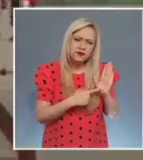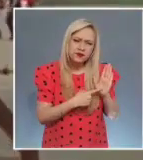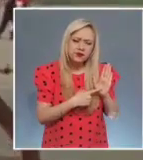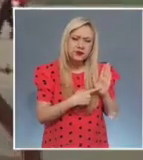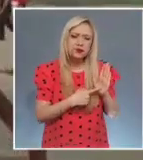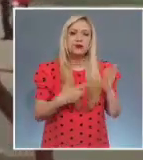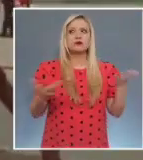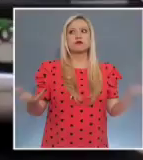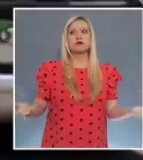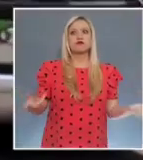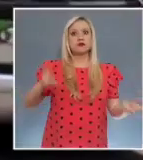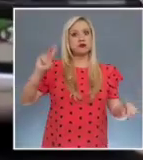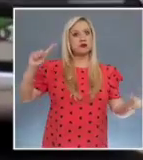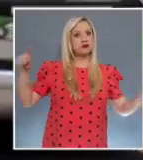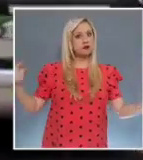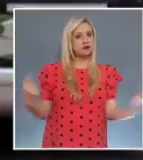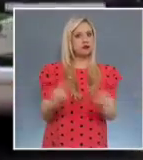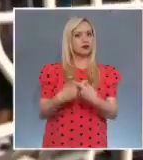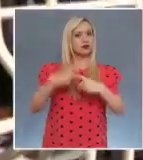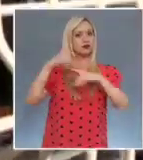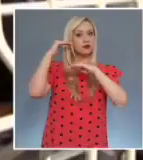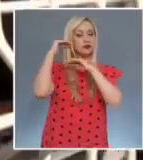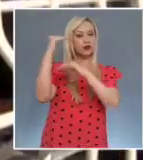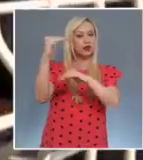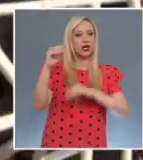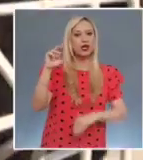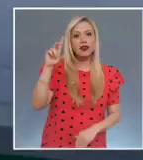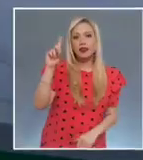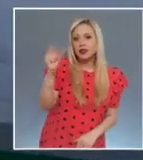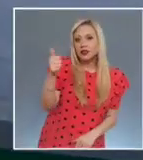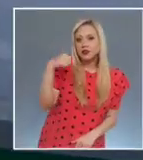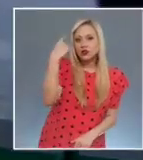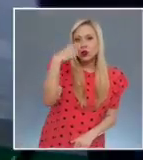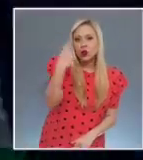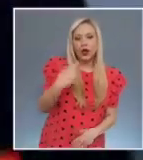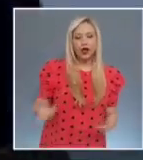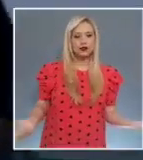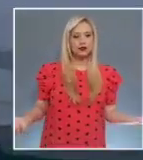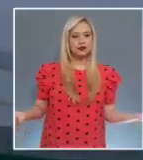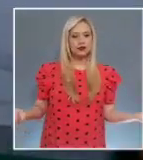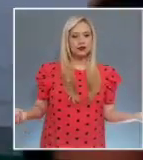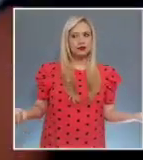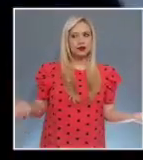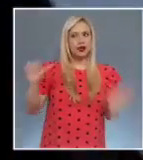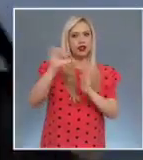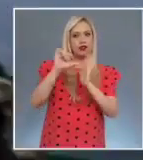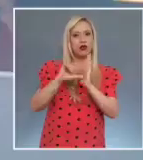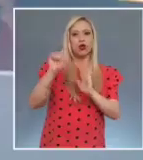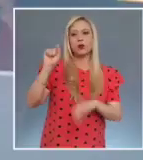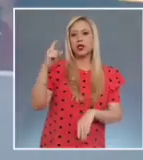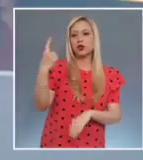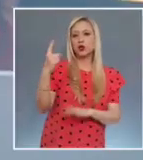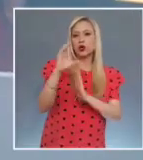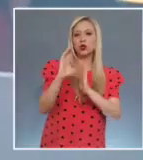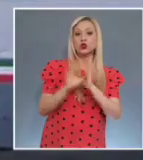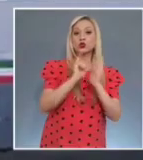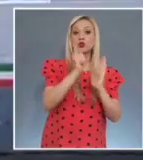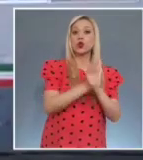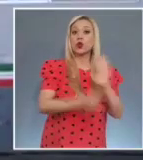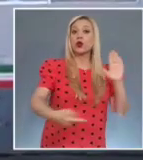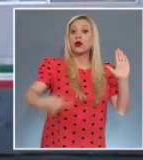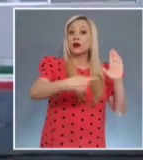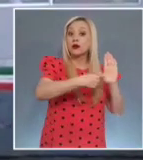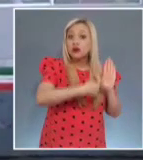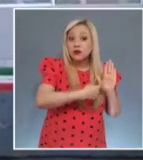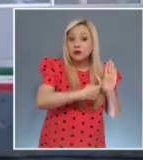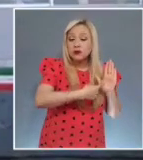a la temporalidad máxima de 36 horas establecida en el artículo 21 de la Constitución Federal para legitimar